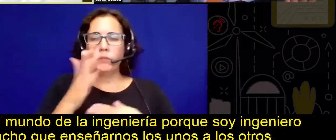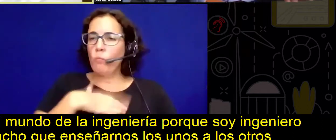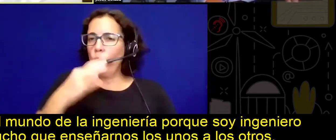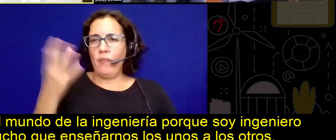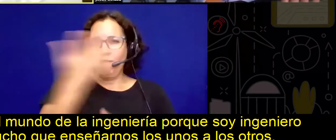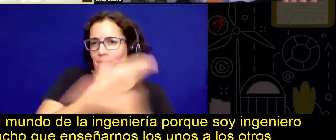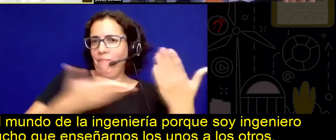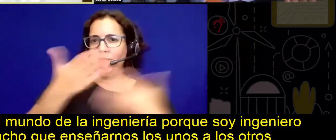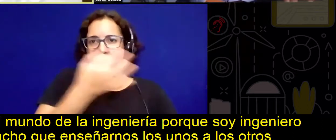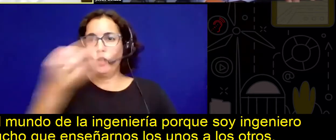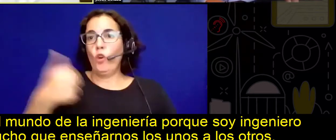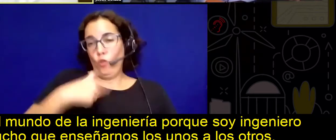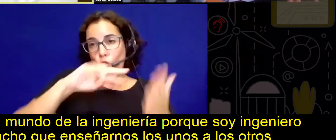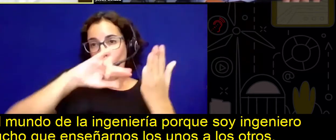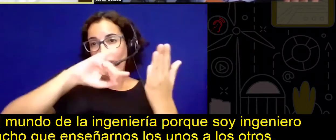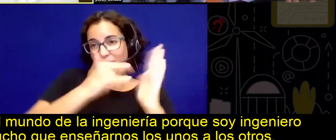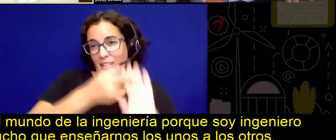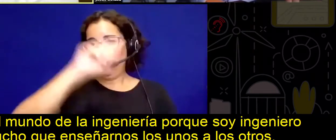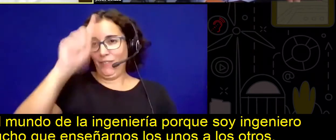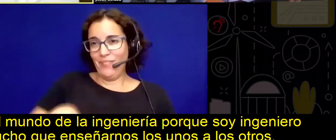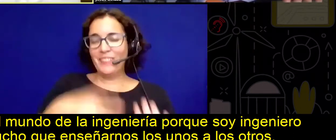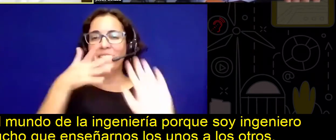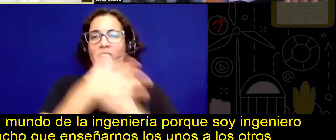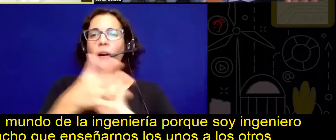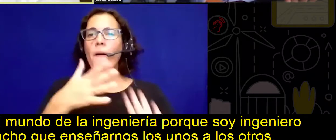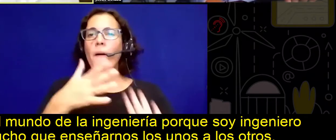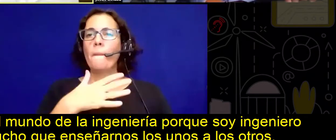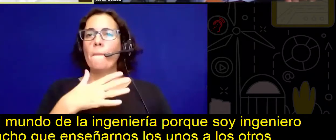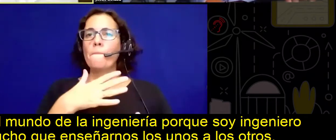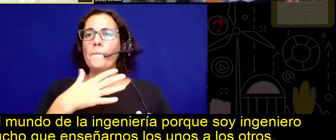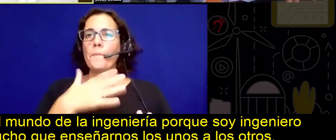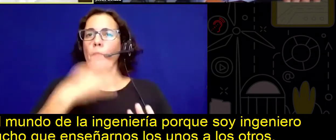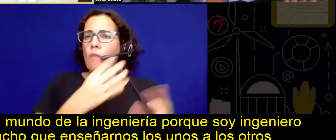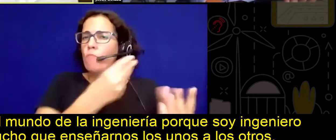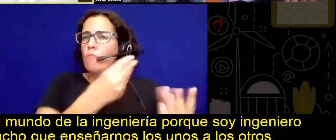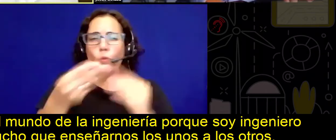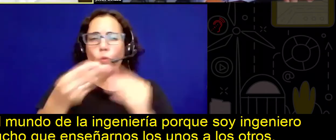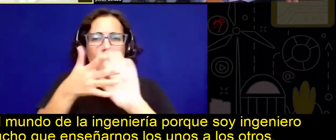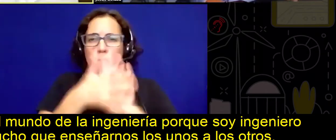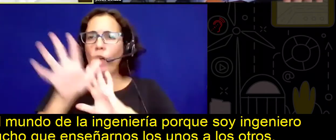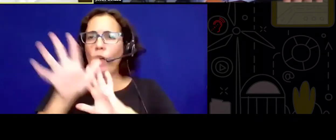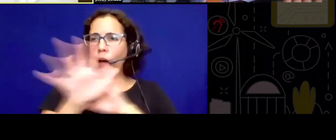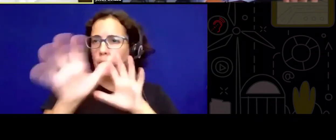como sabes, también soy ingeniero, con lo cual veo que tenemos mucho que enseñarnos los unos a los otros.